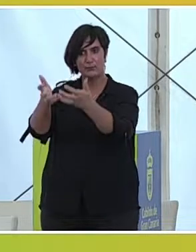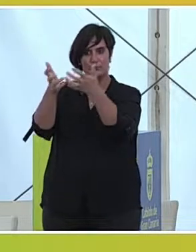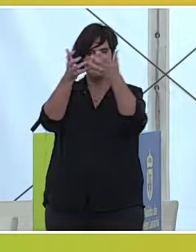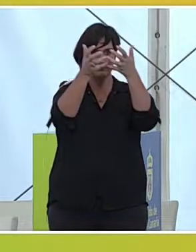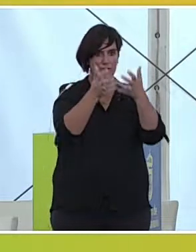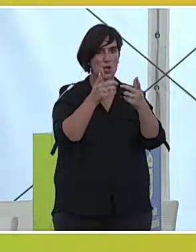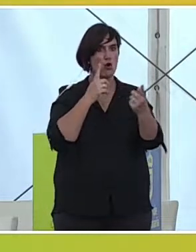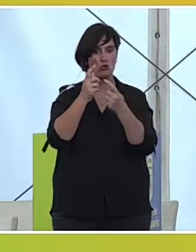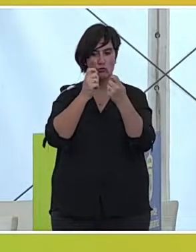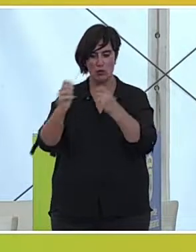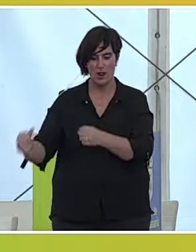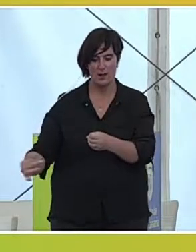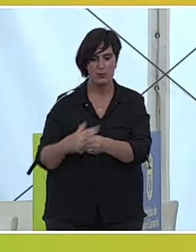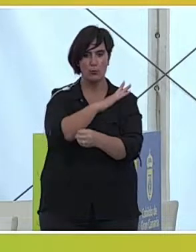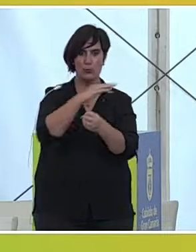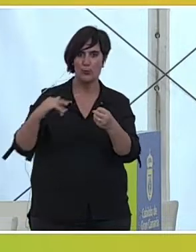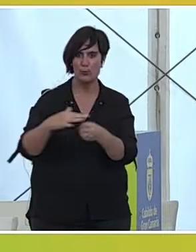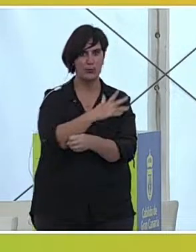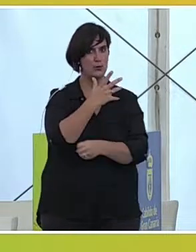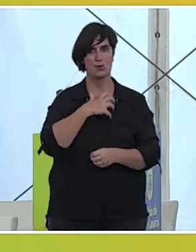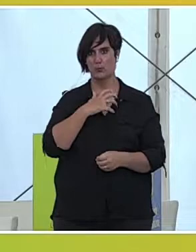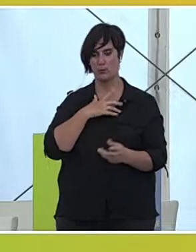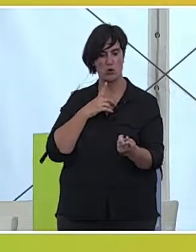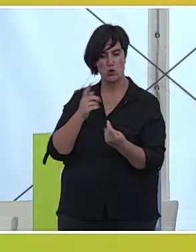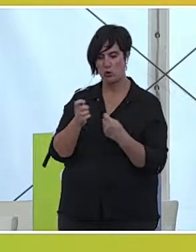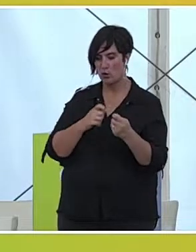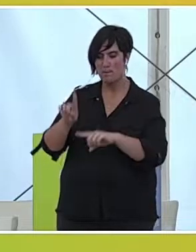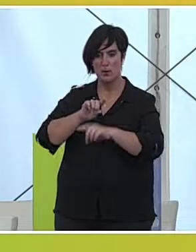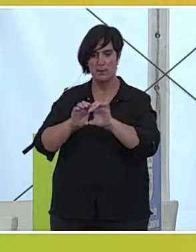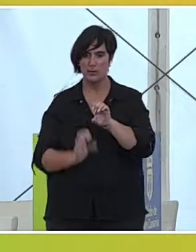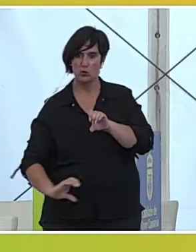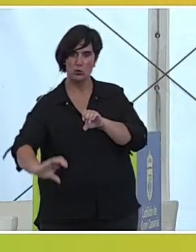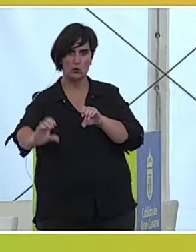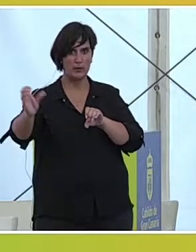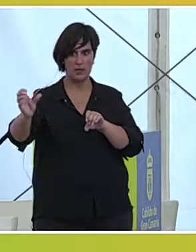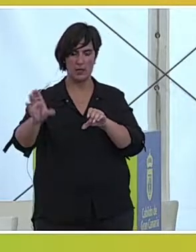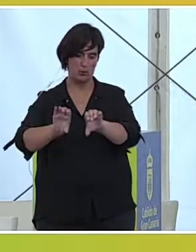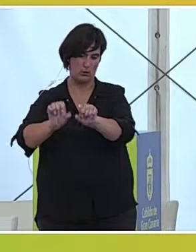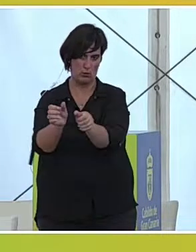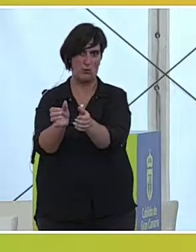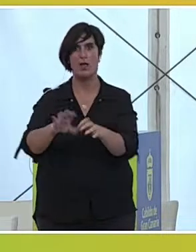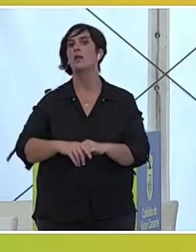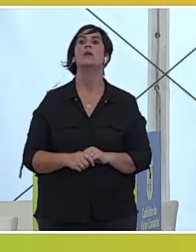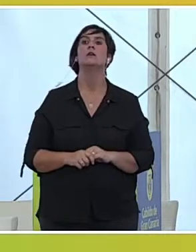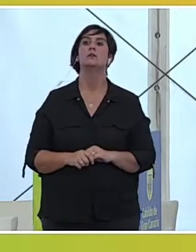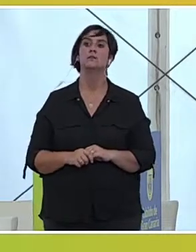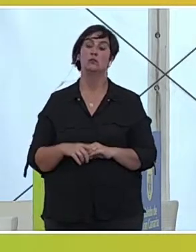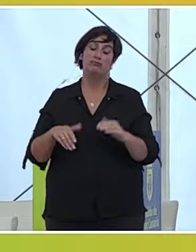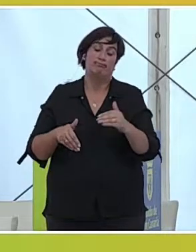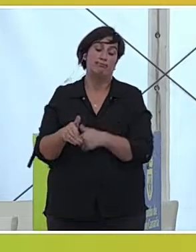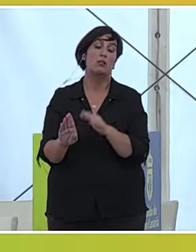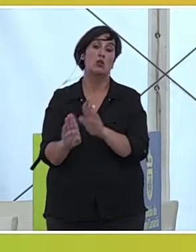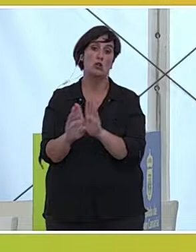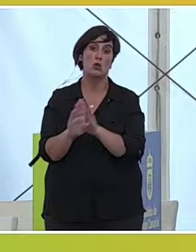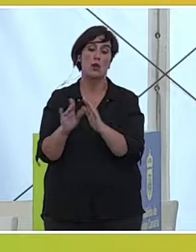los caudales que salían. Tuvimos un problema en las tuberías por un doblamiento. Seguiremos haciendo